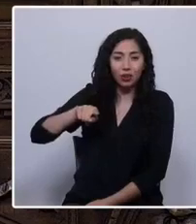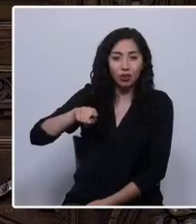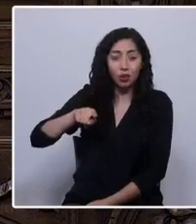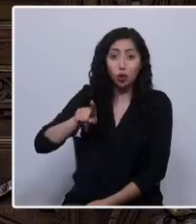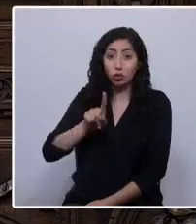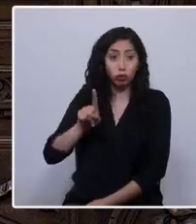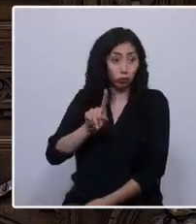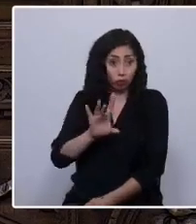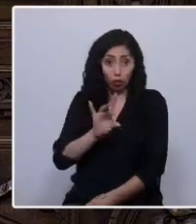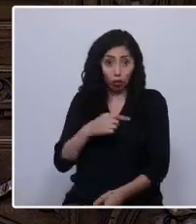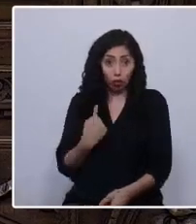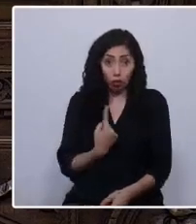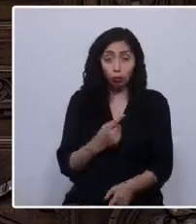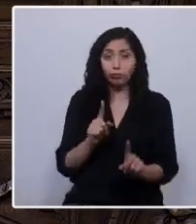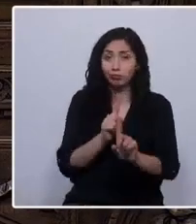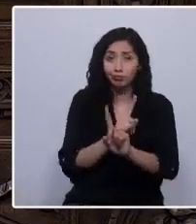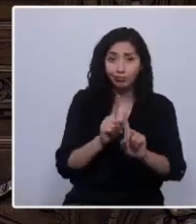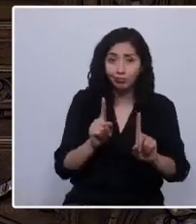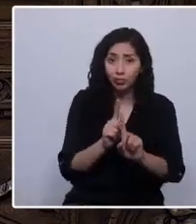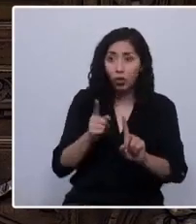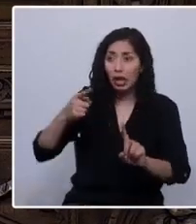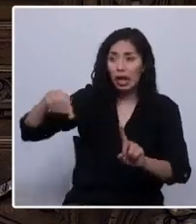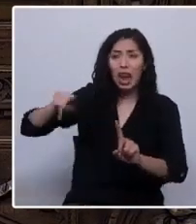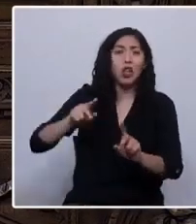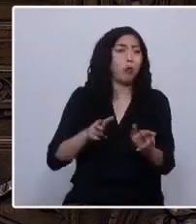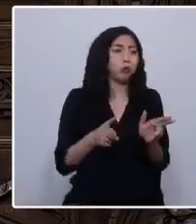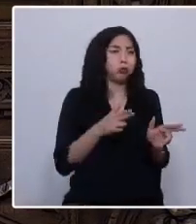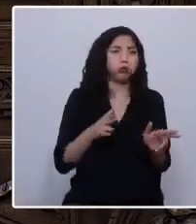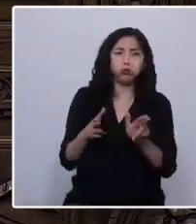elegimos, impuesto con pólvora y fraude.